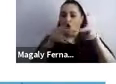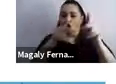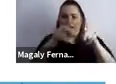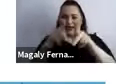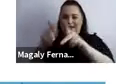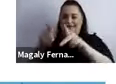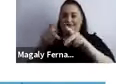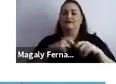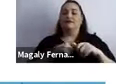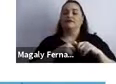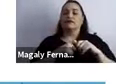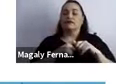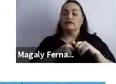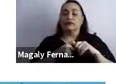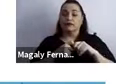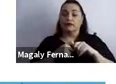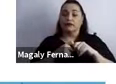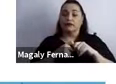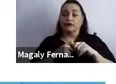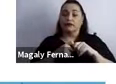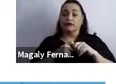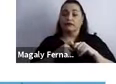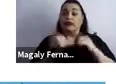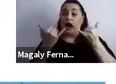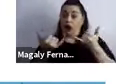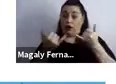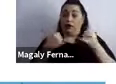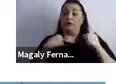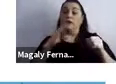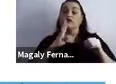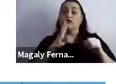Bien, vamos a hablar ahora